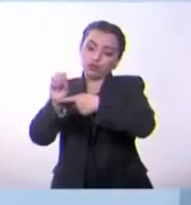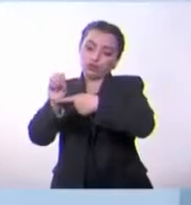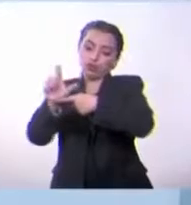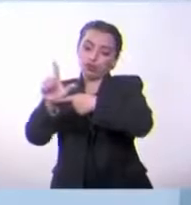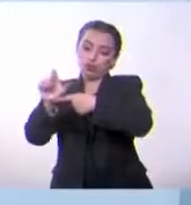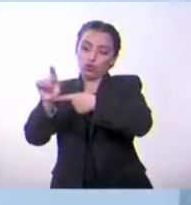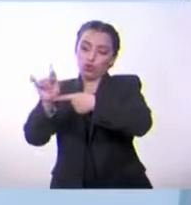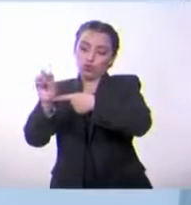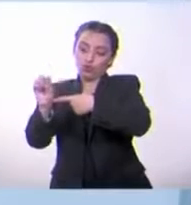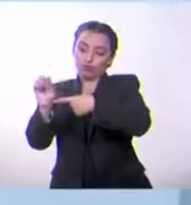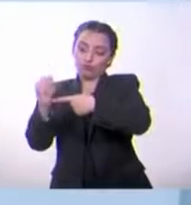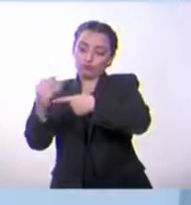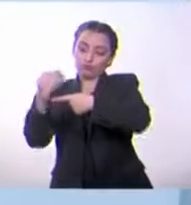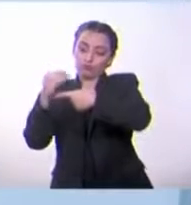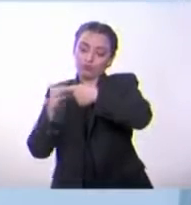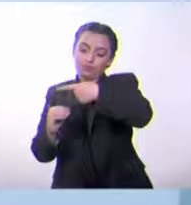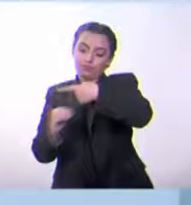disolución.